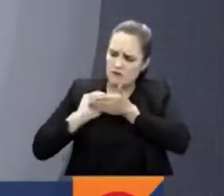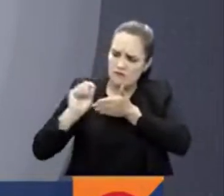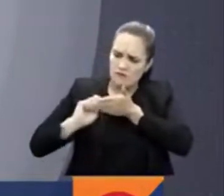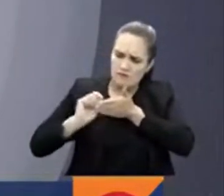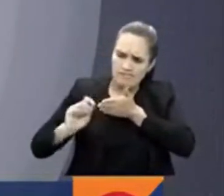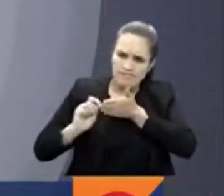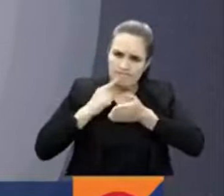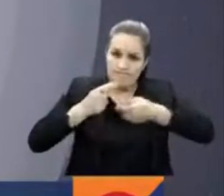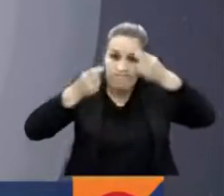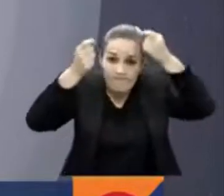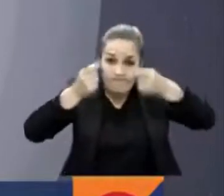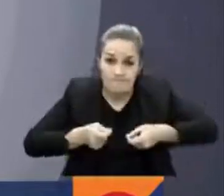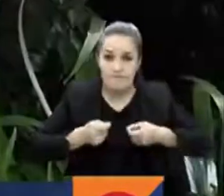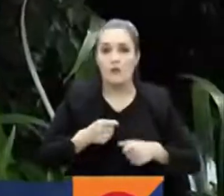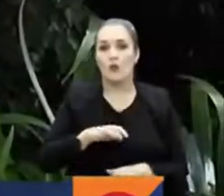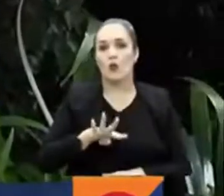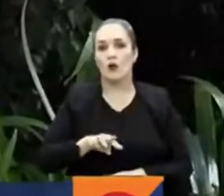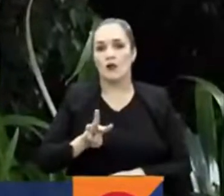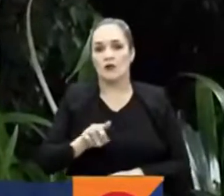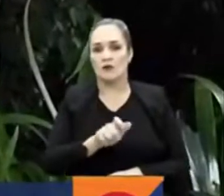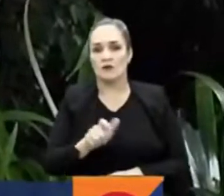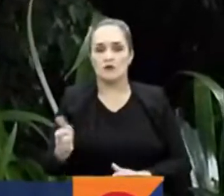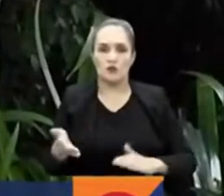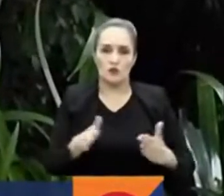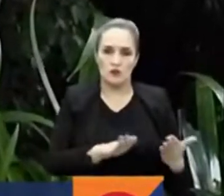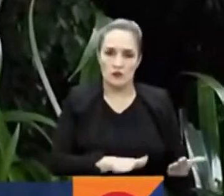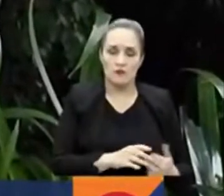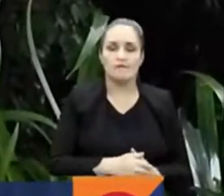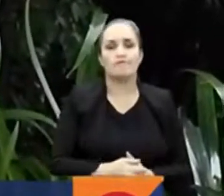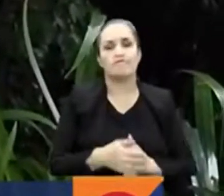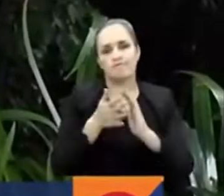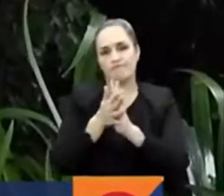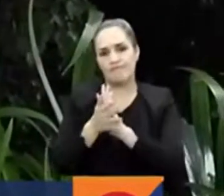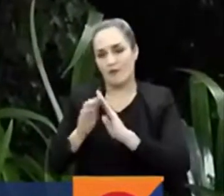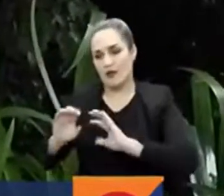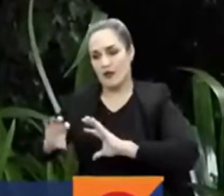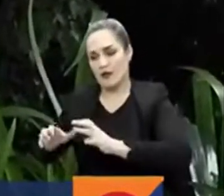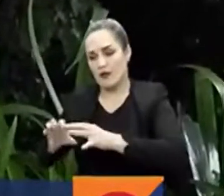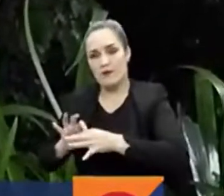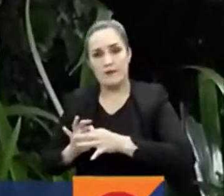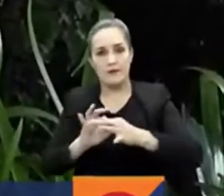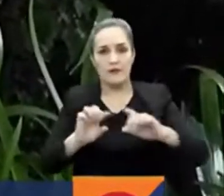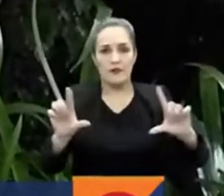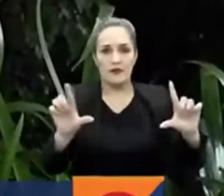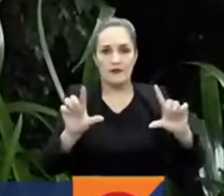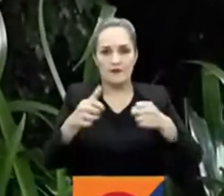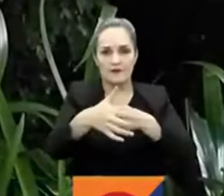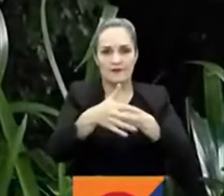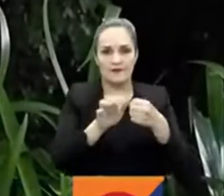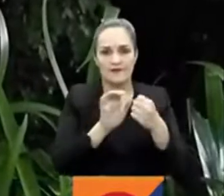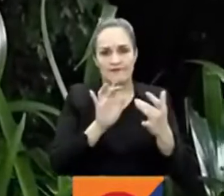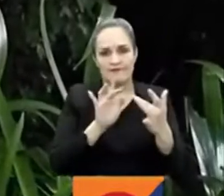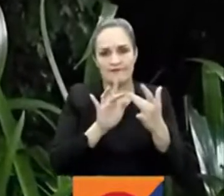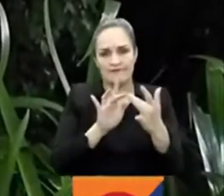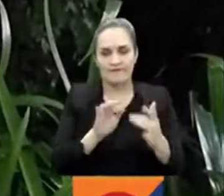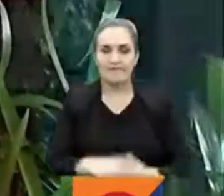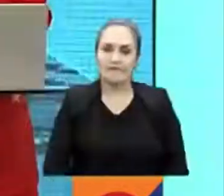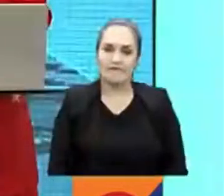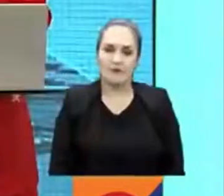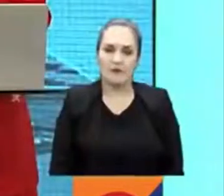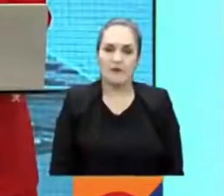dejan un total de 43 personas fallecidas. Radio Nacional de Colombia y RTVC Noticias, conectados